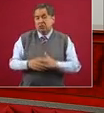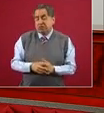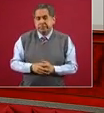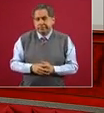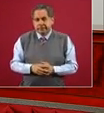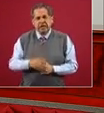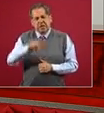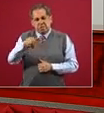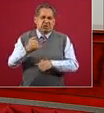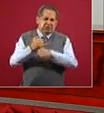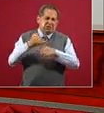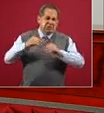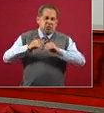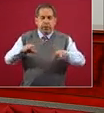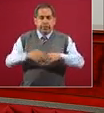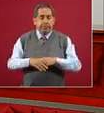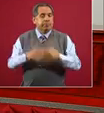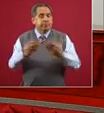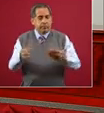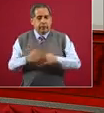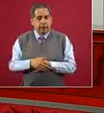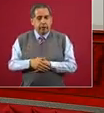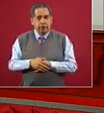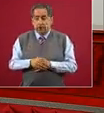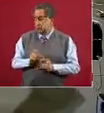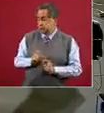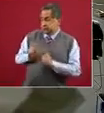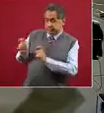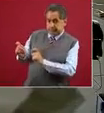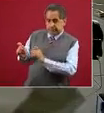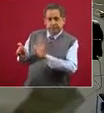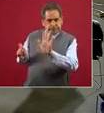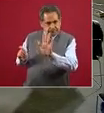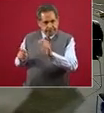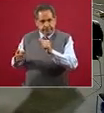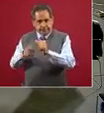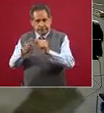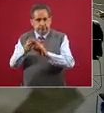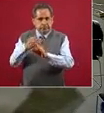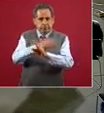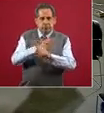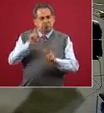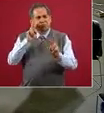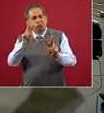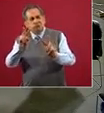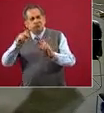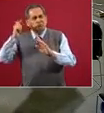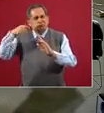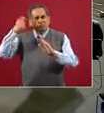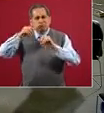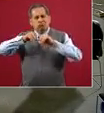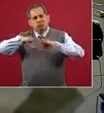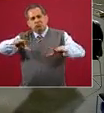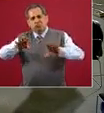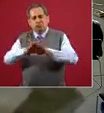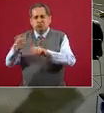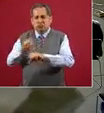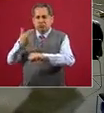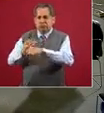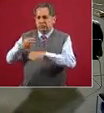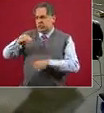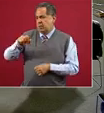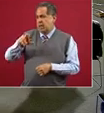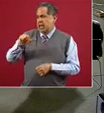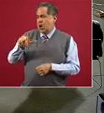seguiremos informando. Si les parece bien, antes de darle la palabra a la subsecretaria, vamos a escuchar el mensaje de la secretaria María Luisa